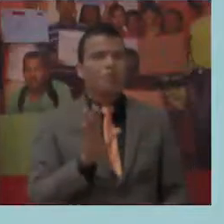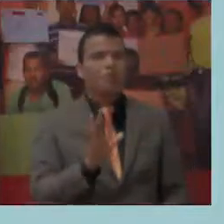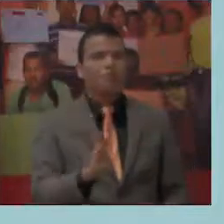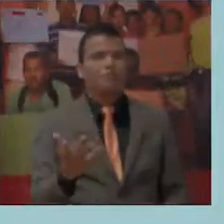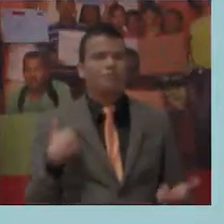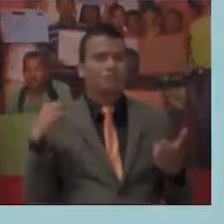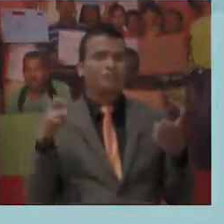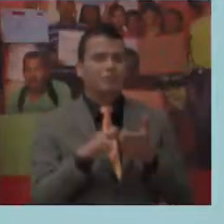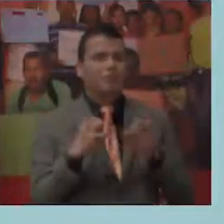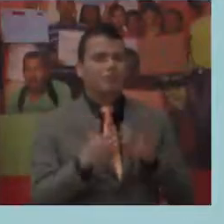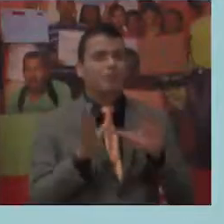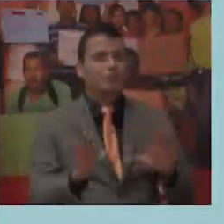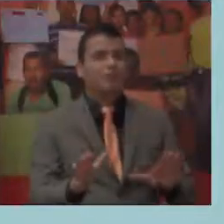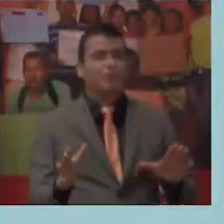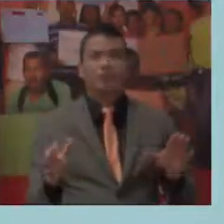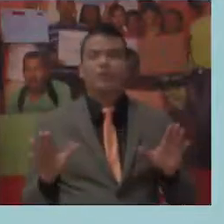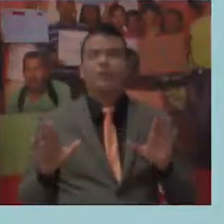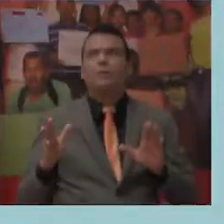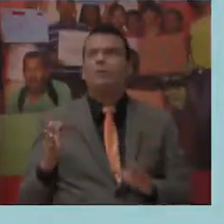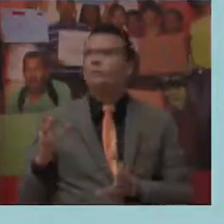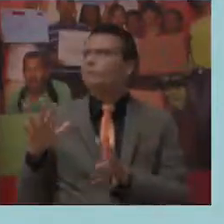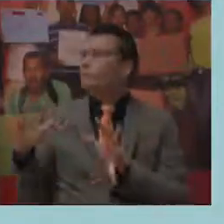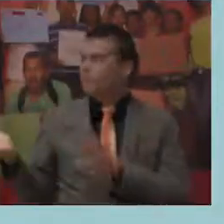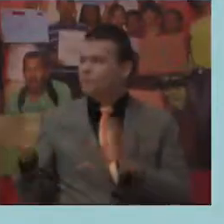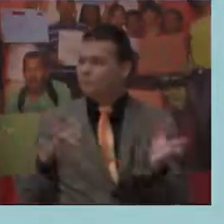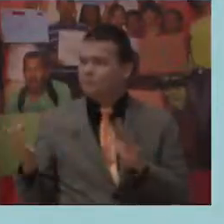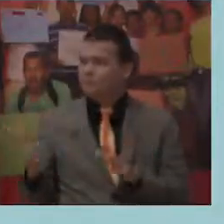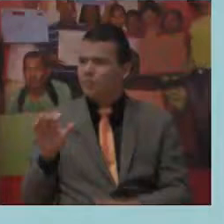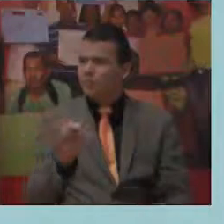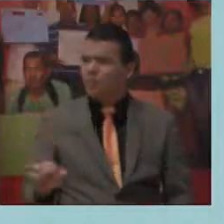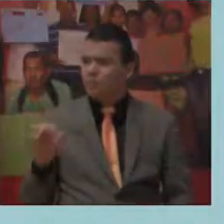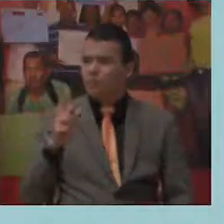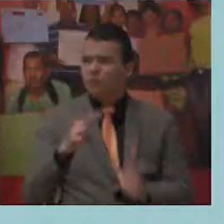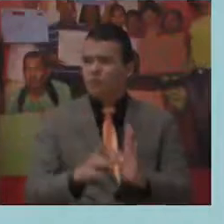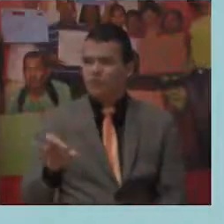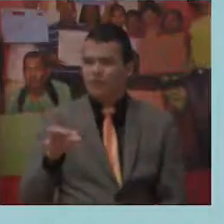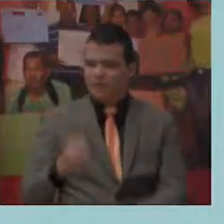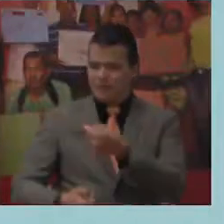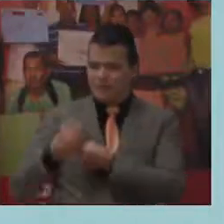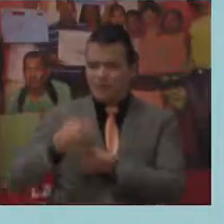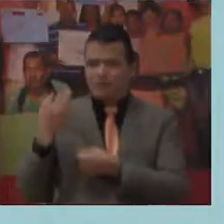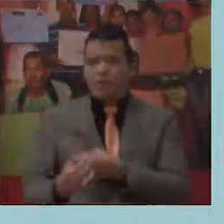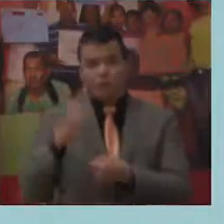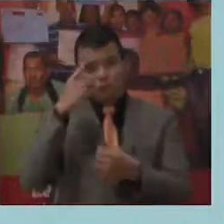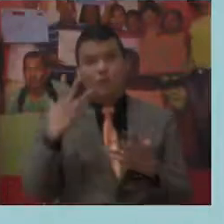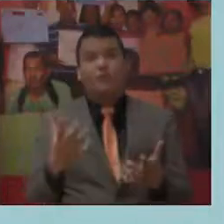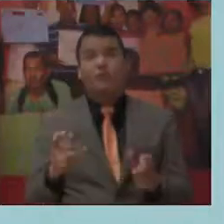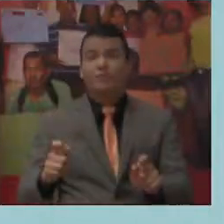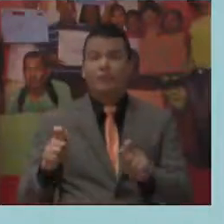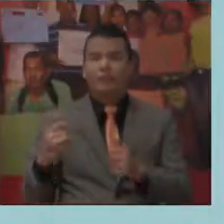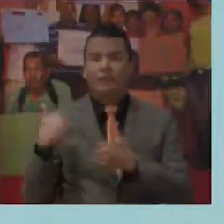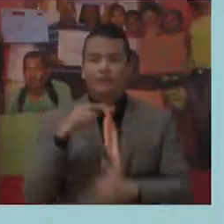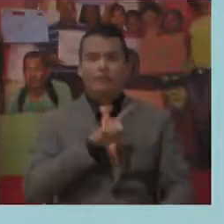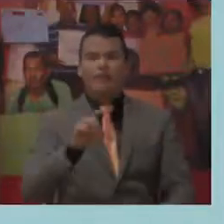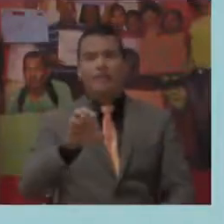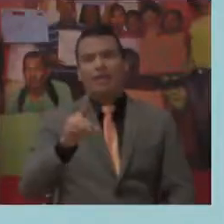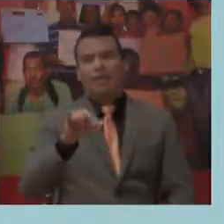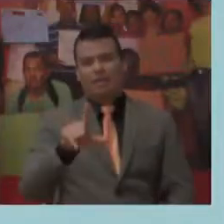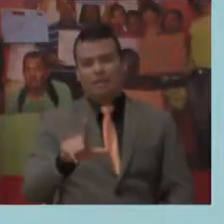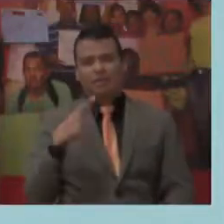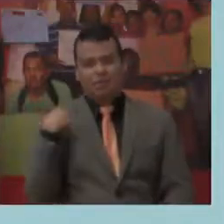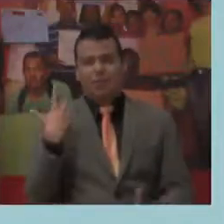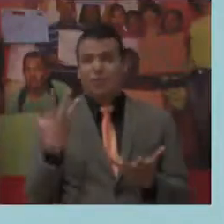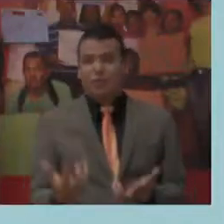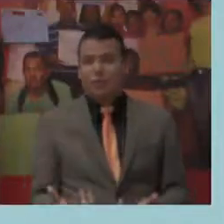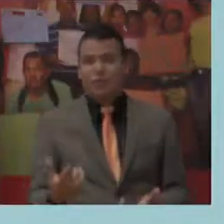este inconveniente. Hace prácticamente en octubre del 2015 me postulé para edil y allí fue cuando me